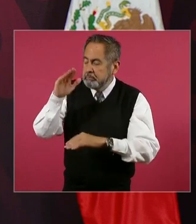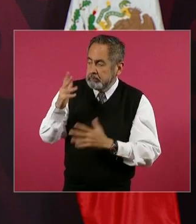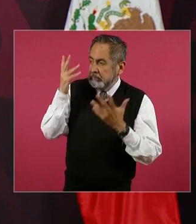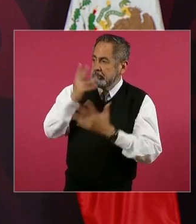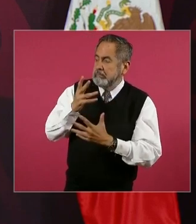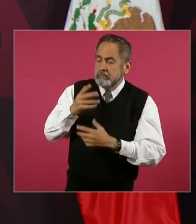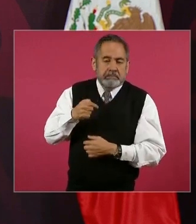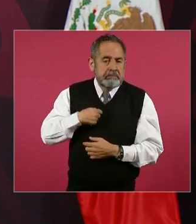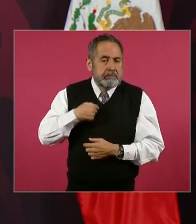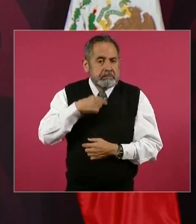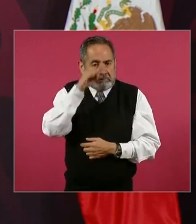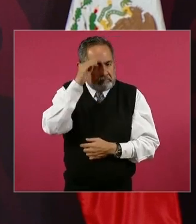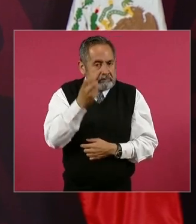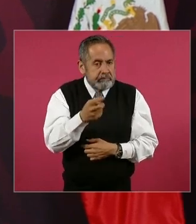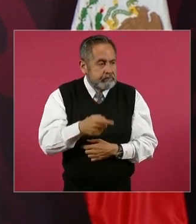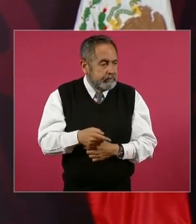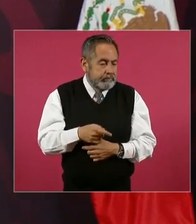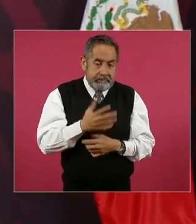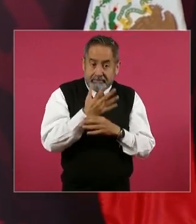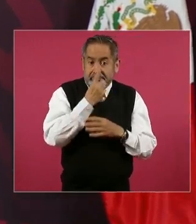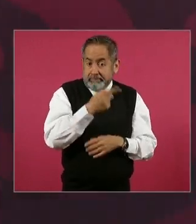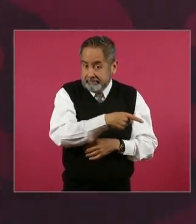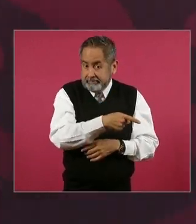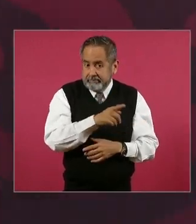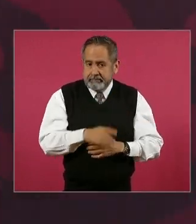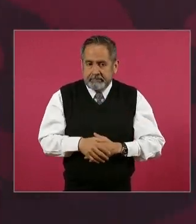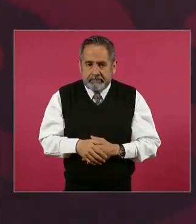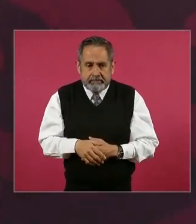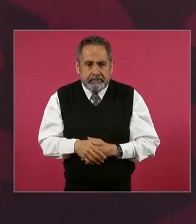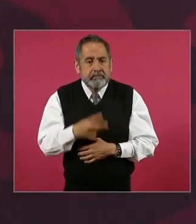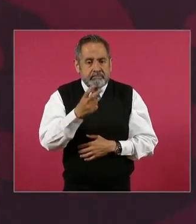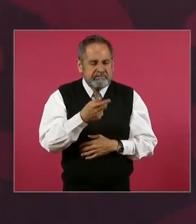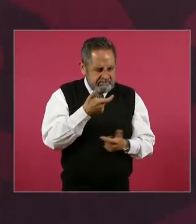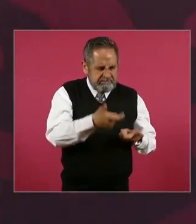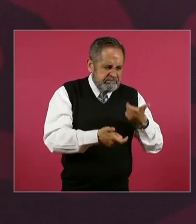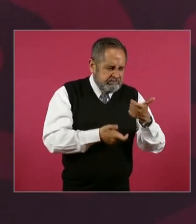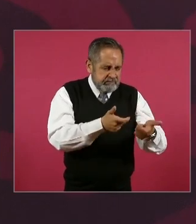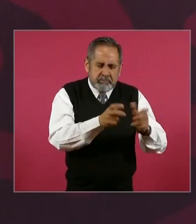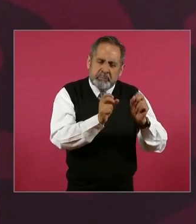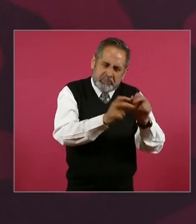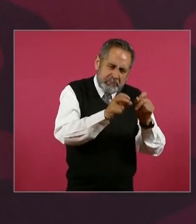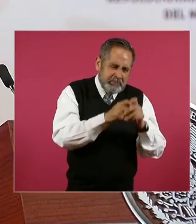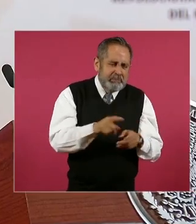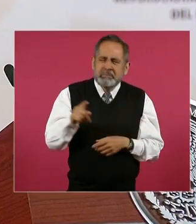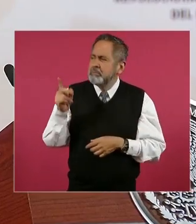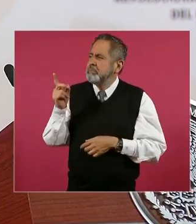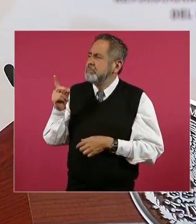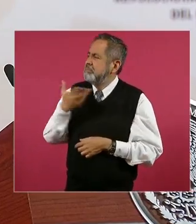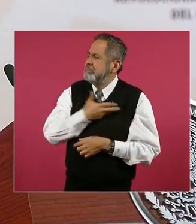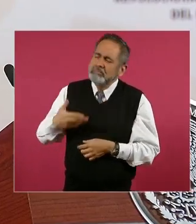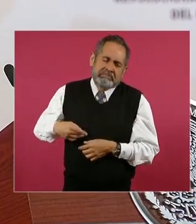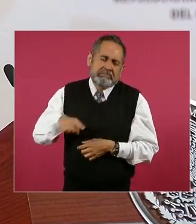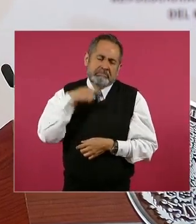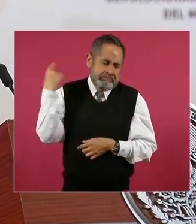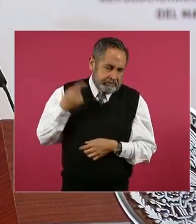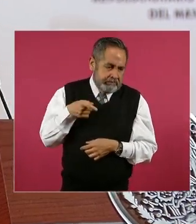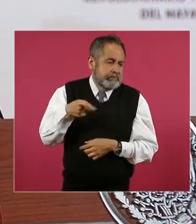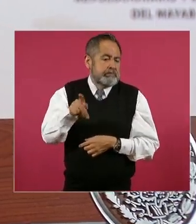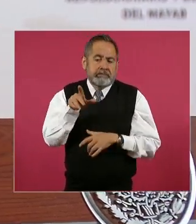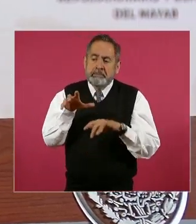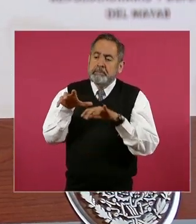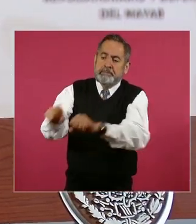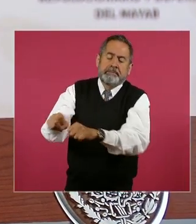calificada porque incluso por eso habían dado dinero ese señor me